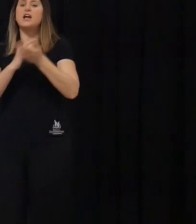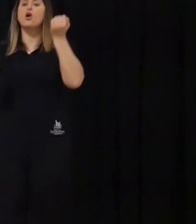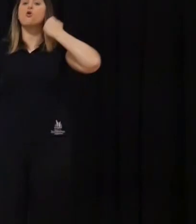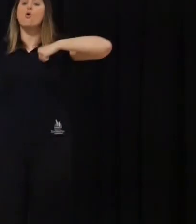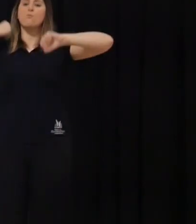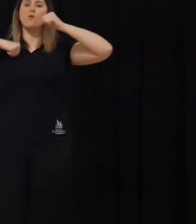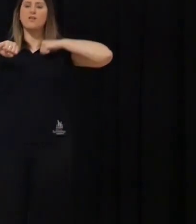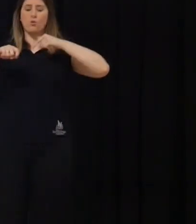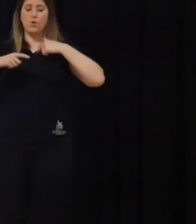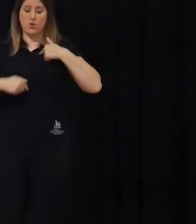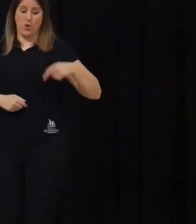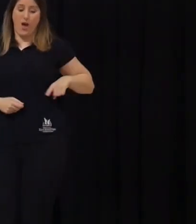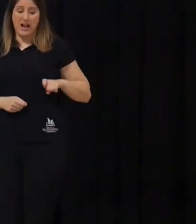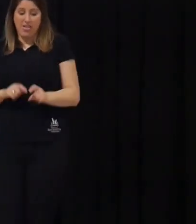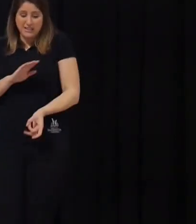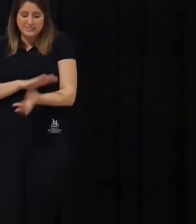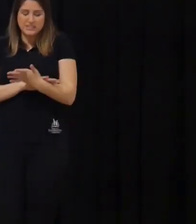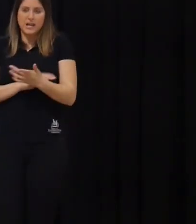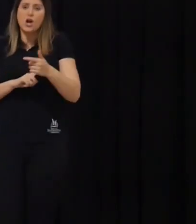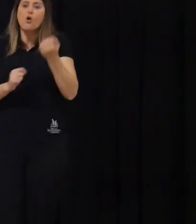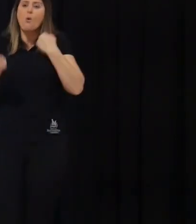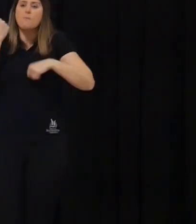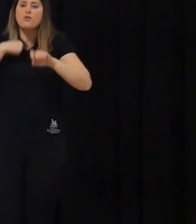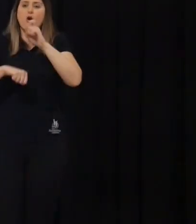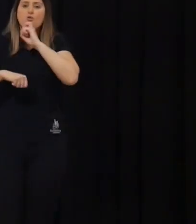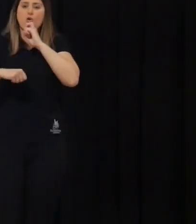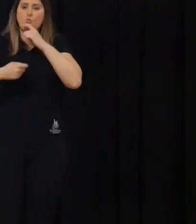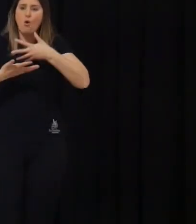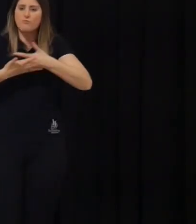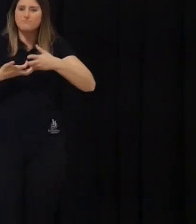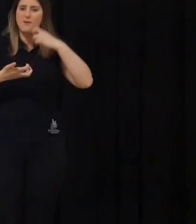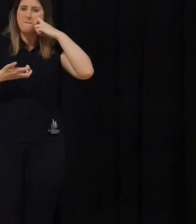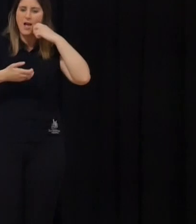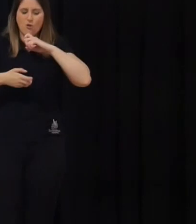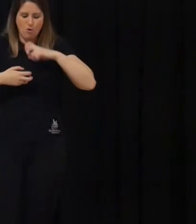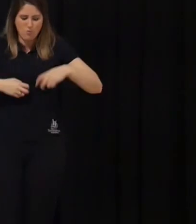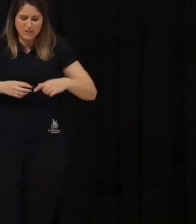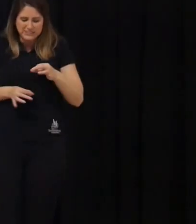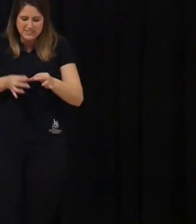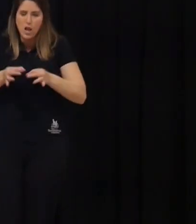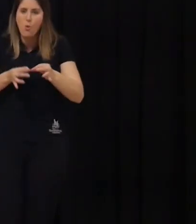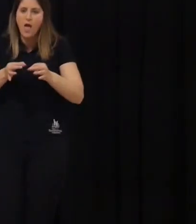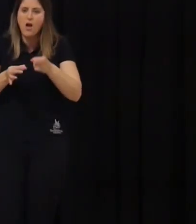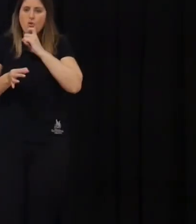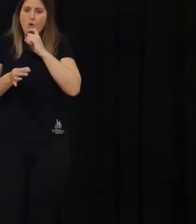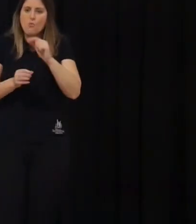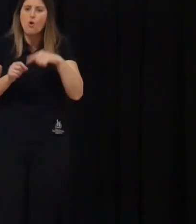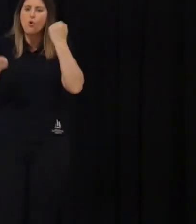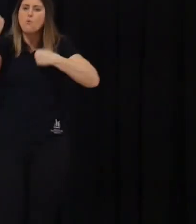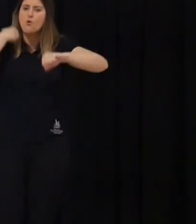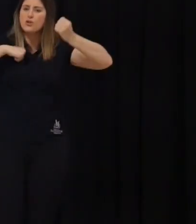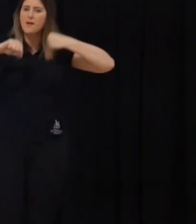tienen los tejidos cuando aparecen el cáncer. Un tejido normal, una célula normal de un tejido